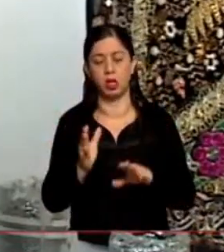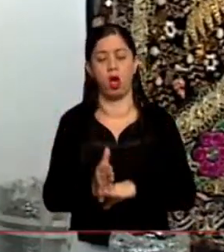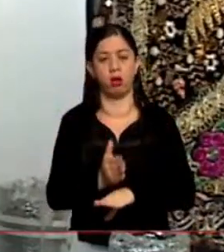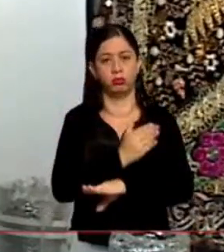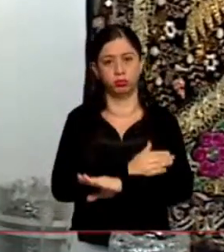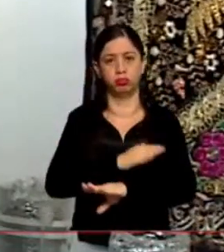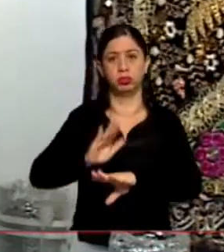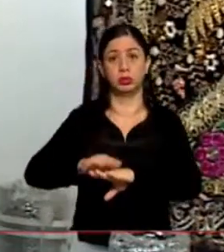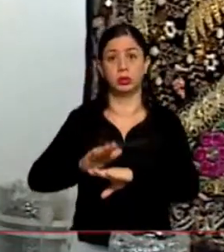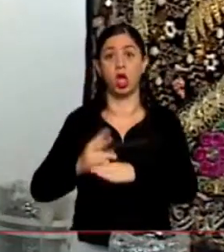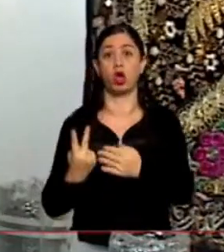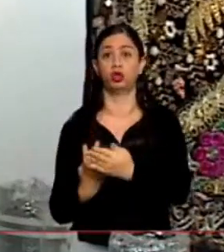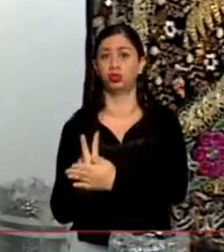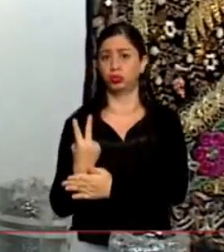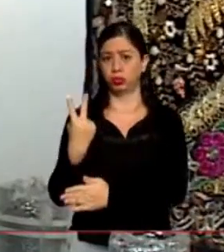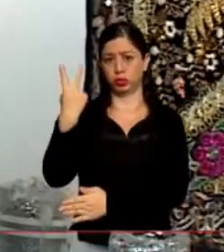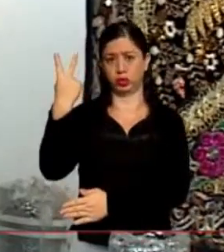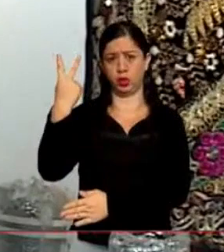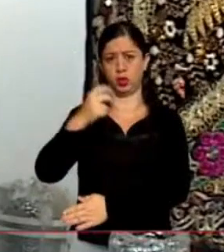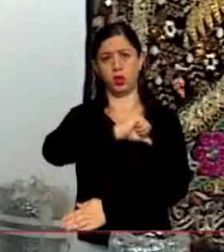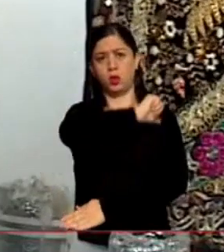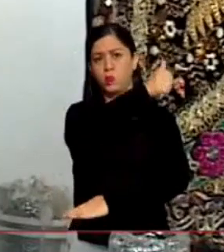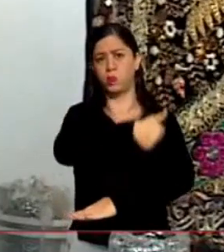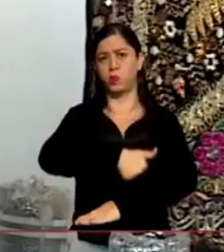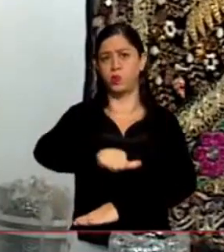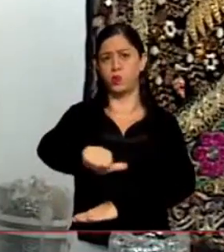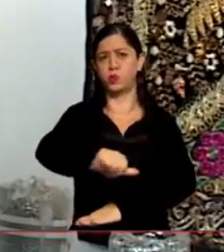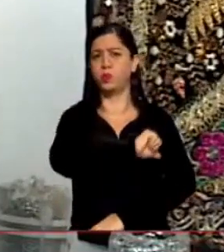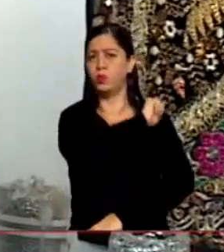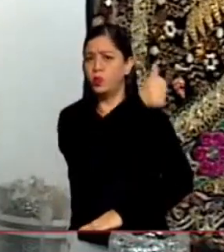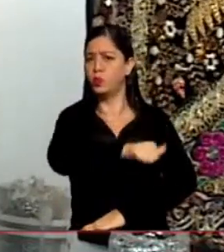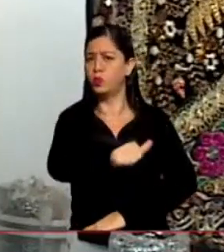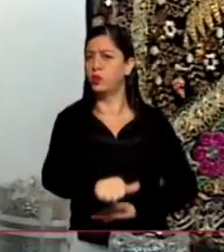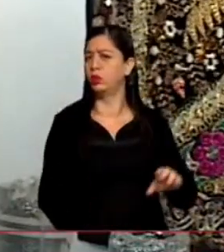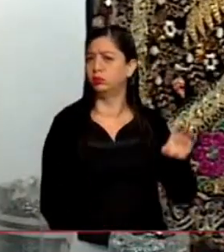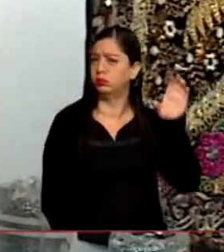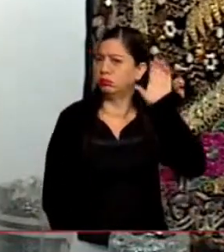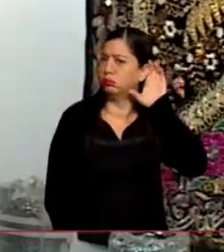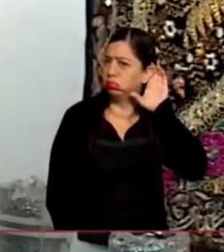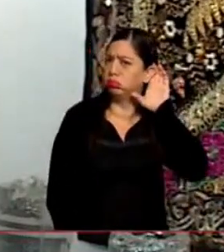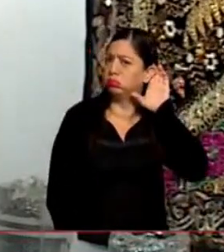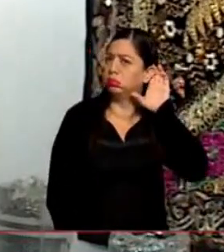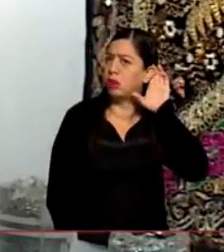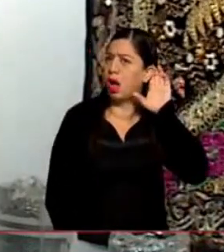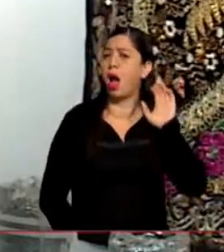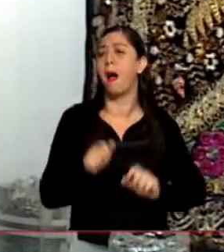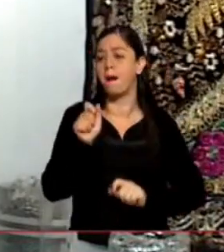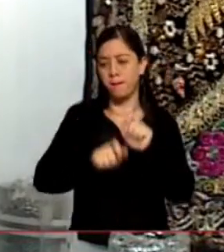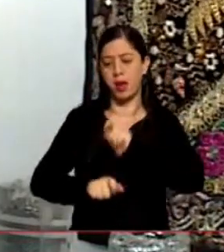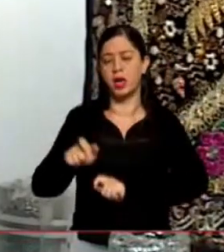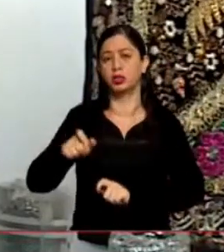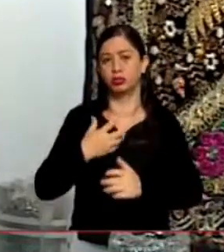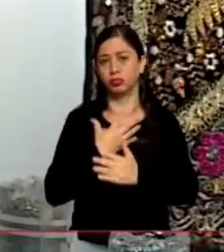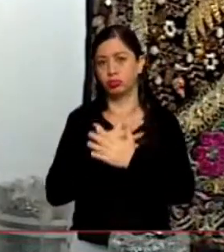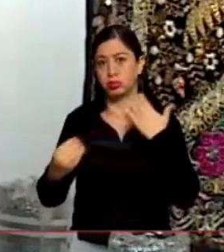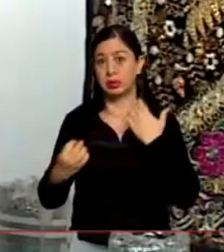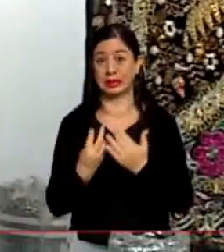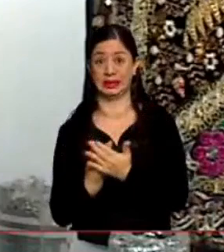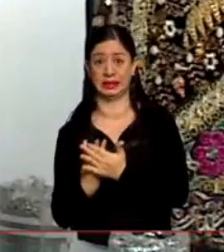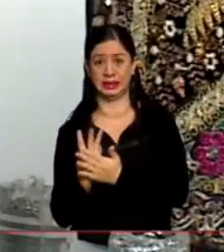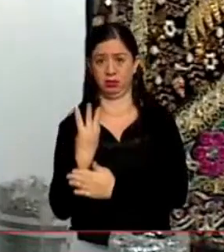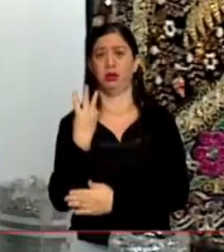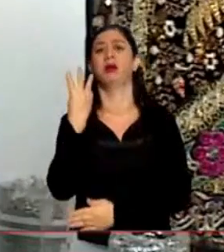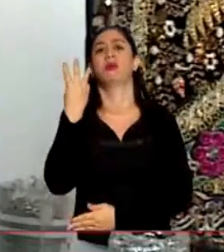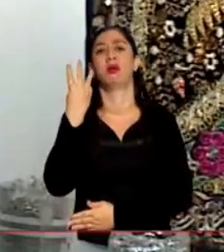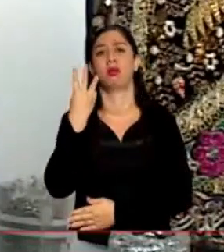alarmas. A las 2 de la mañana, cuando la montaña empezó a sonar, la gente se subió y por eso a las 3 de la mañana, cuando la